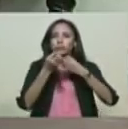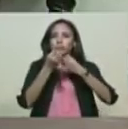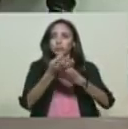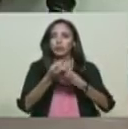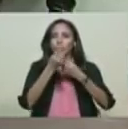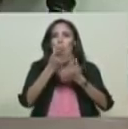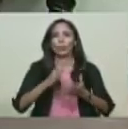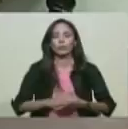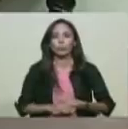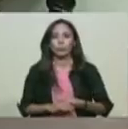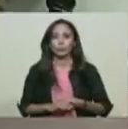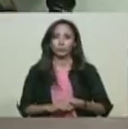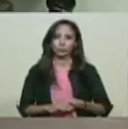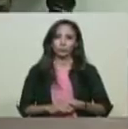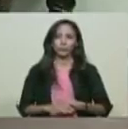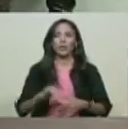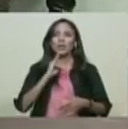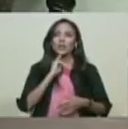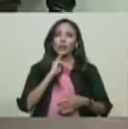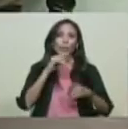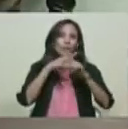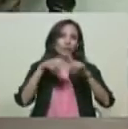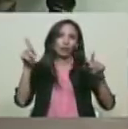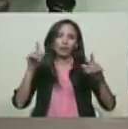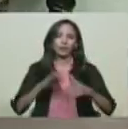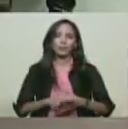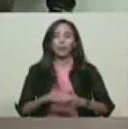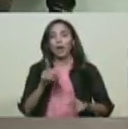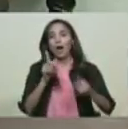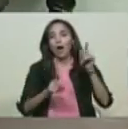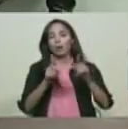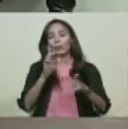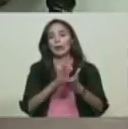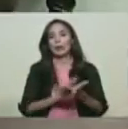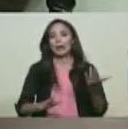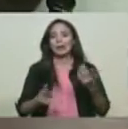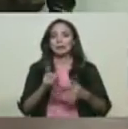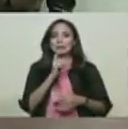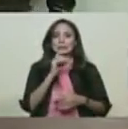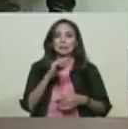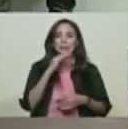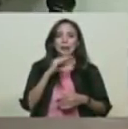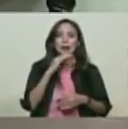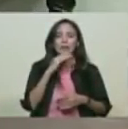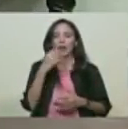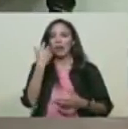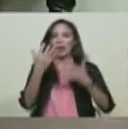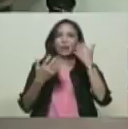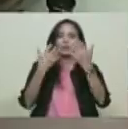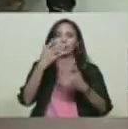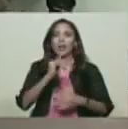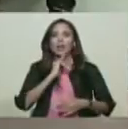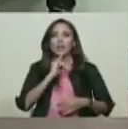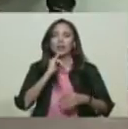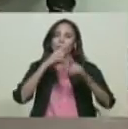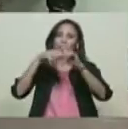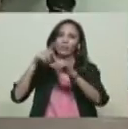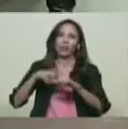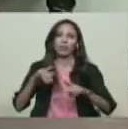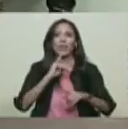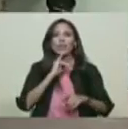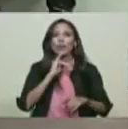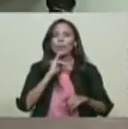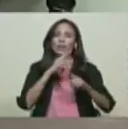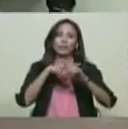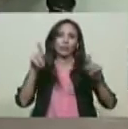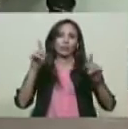Cuando se ponía molesto por algún tema, se le enredaban las lenguas y hablaba papiamento holandés, hablaba de todo,